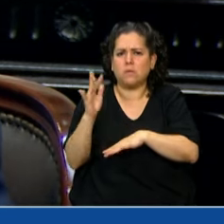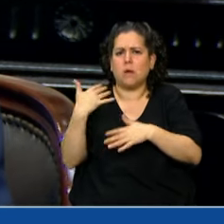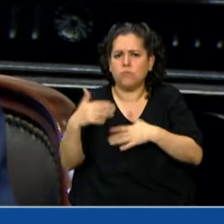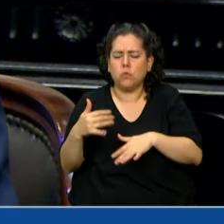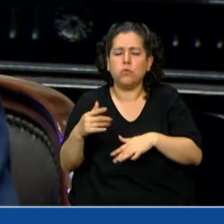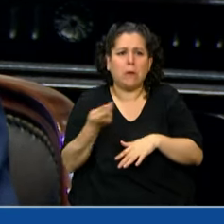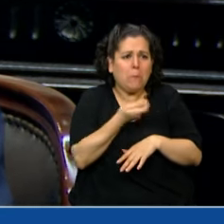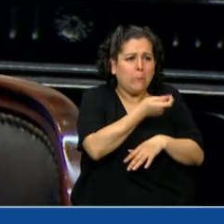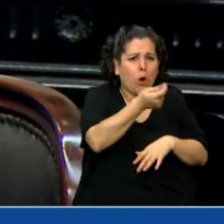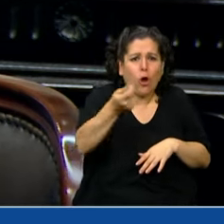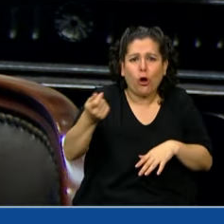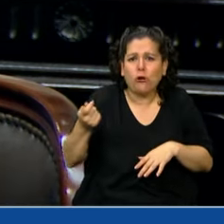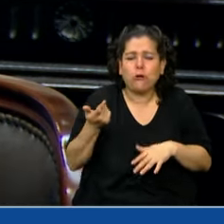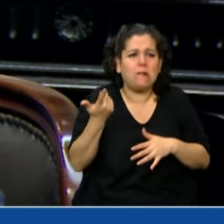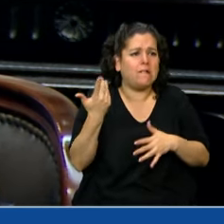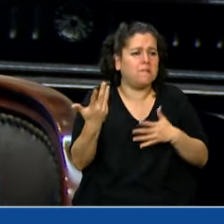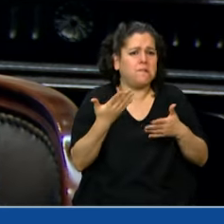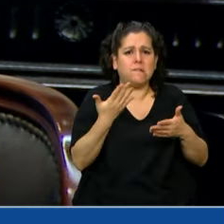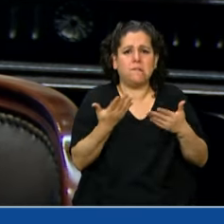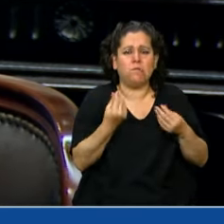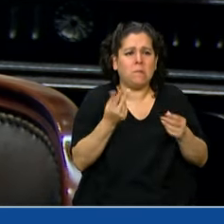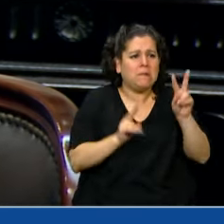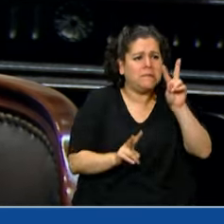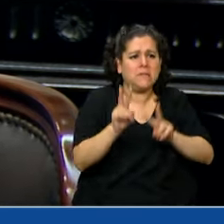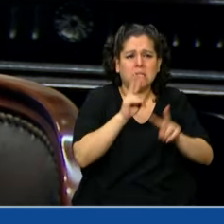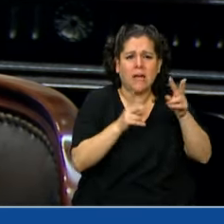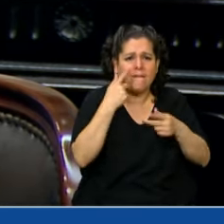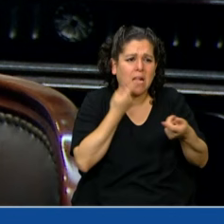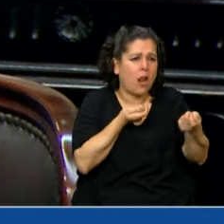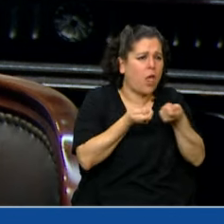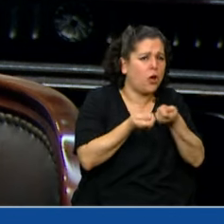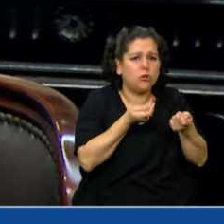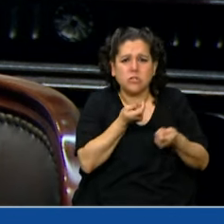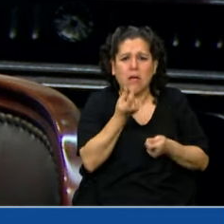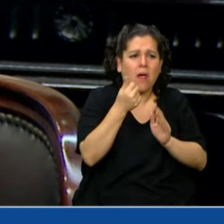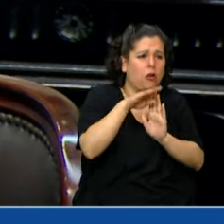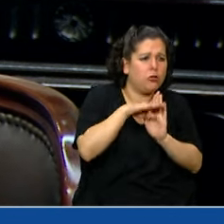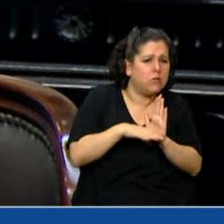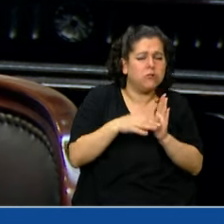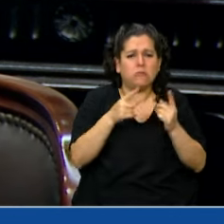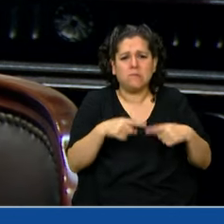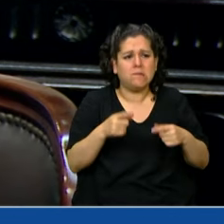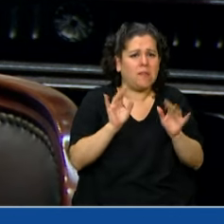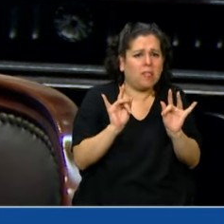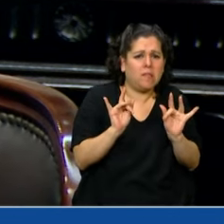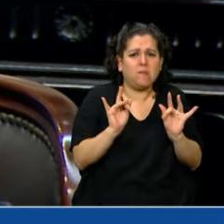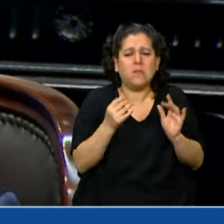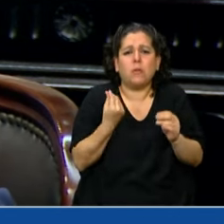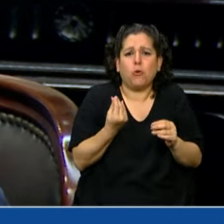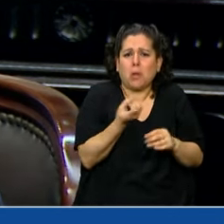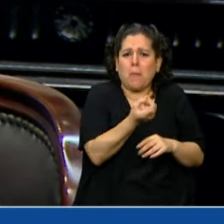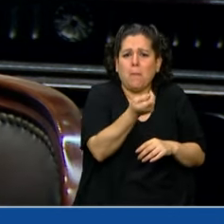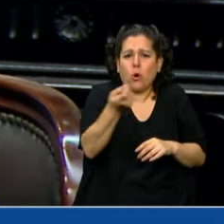escasez de la oferta les impide negociar en igualdad de condiciones los términos del